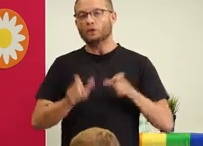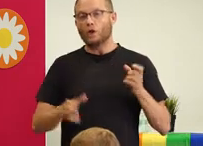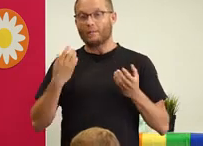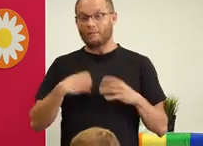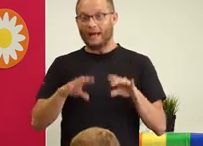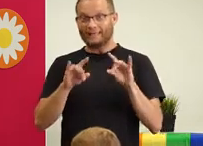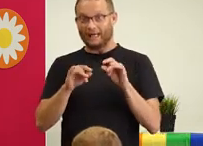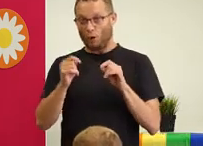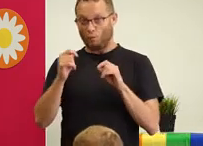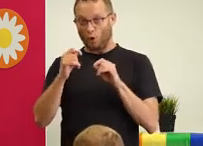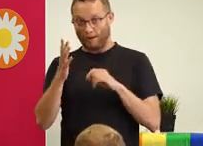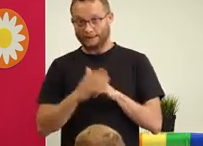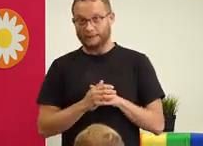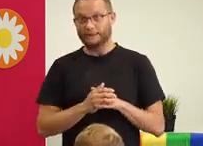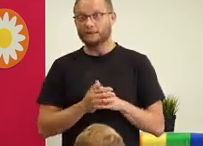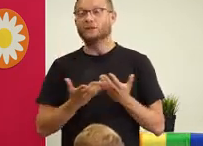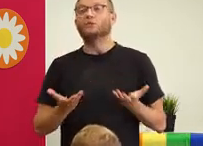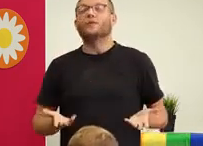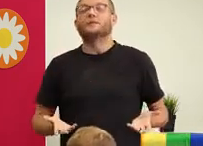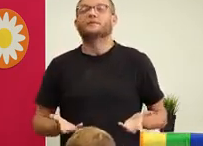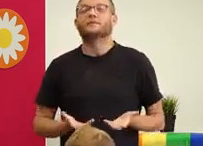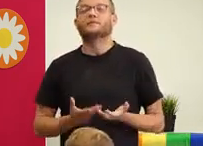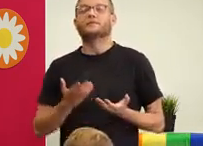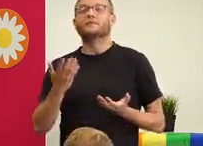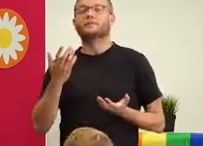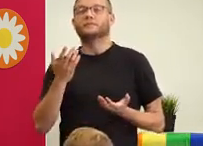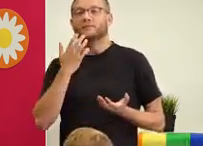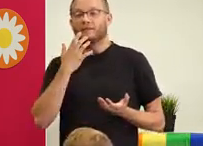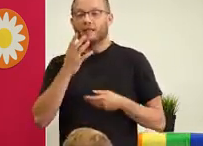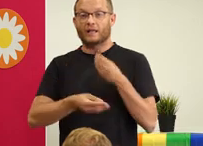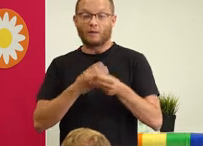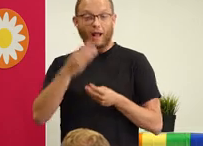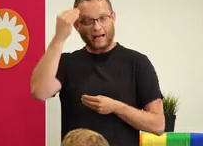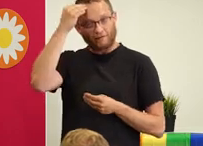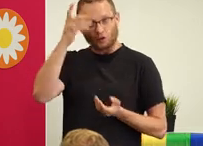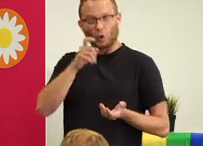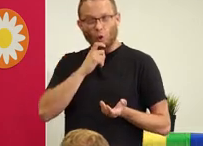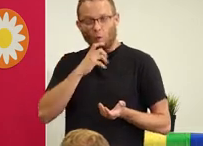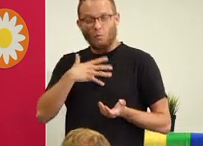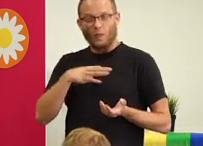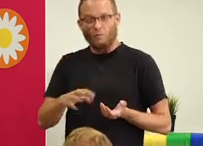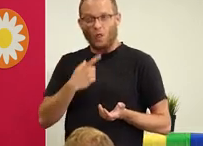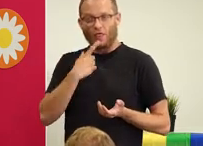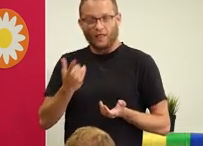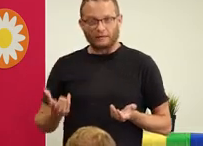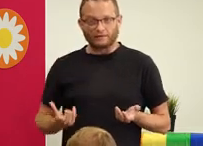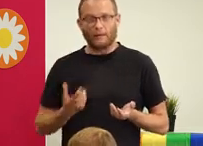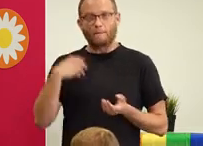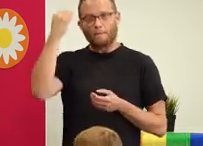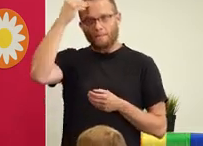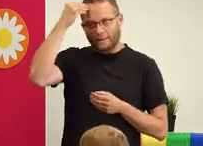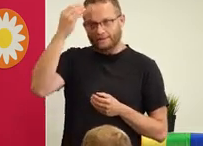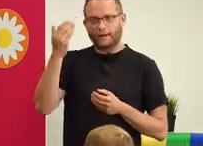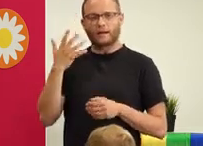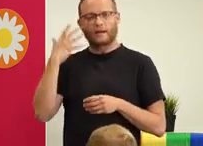tierra, un poquito más, ¿no? Entonces, ¿cómo? Es decir, aquí me pongo esta reflexión, ¿cómo no podemos pensar